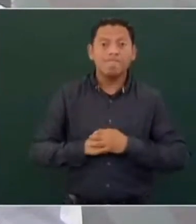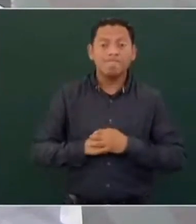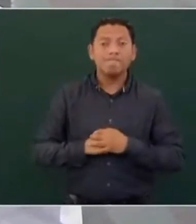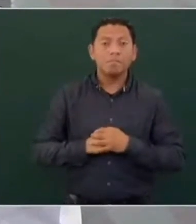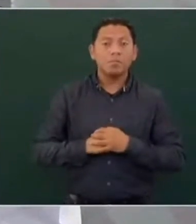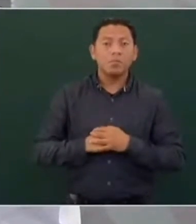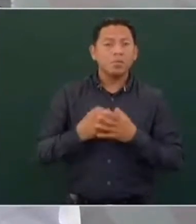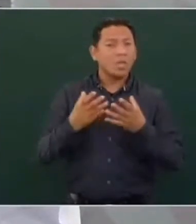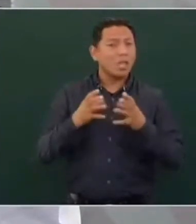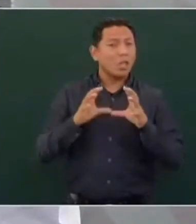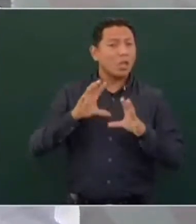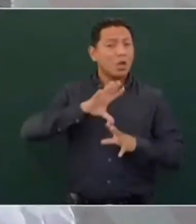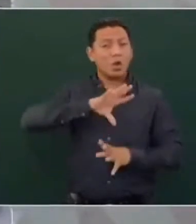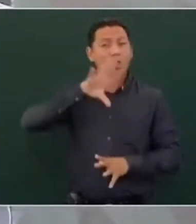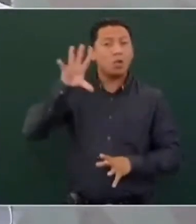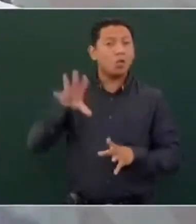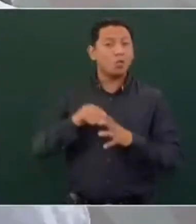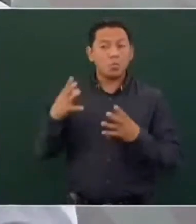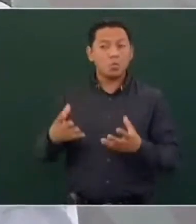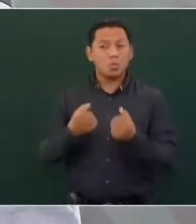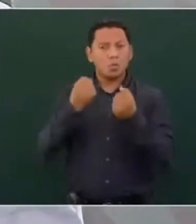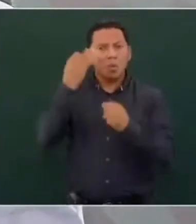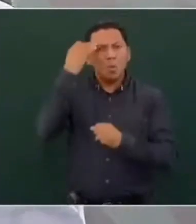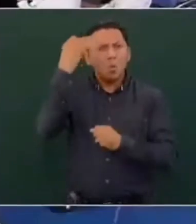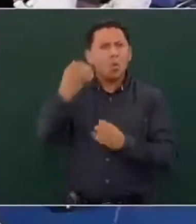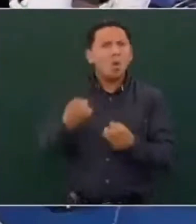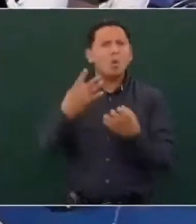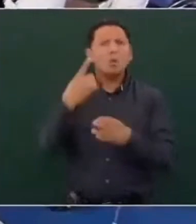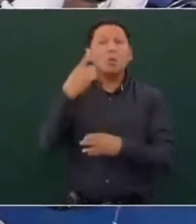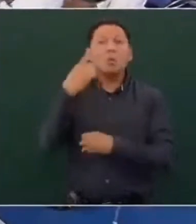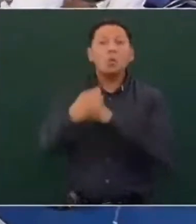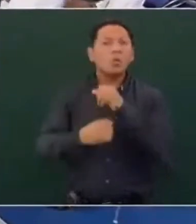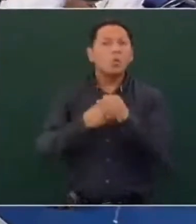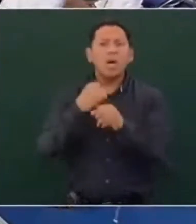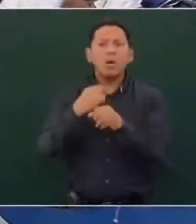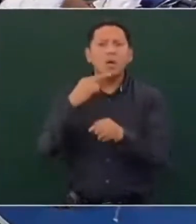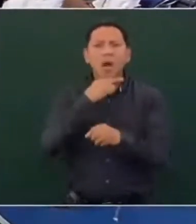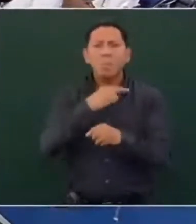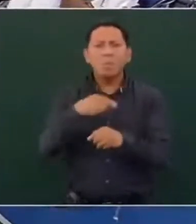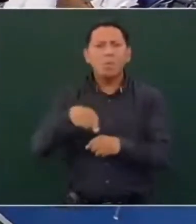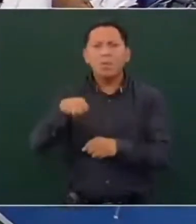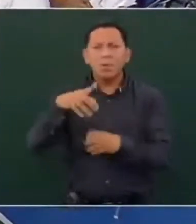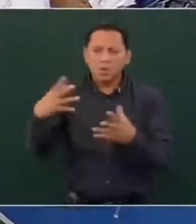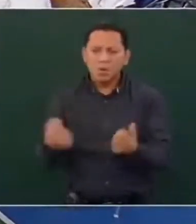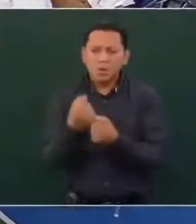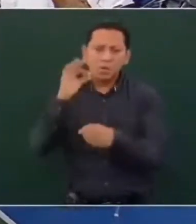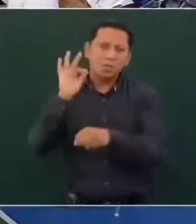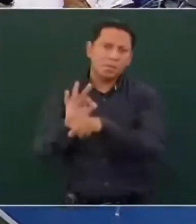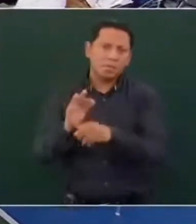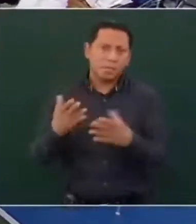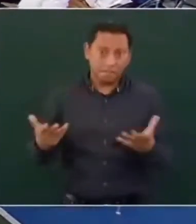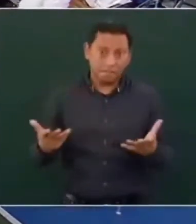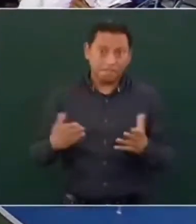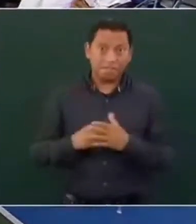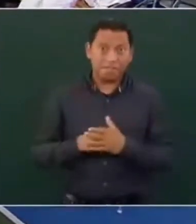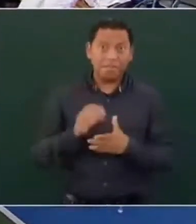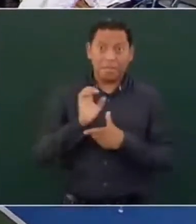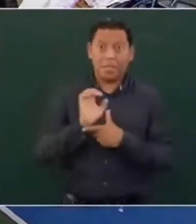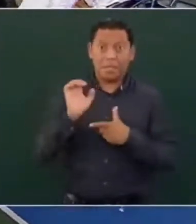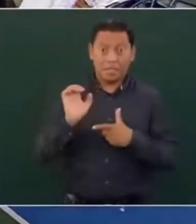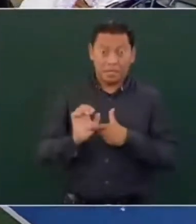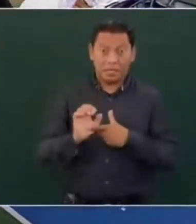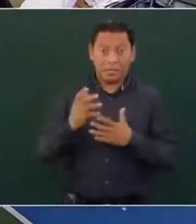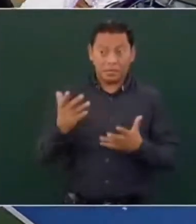en el mundo. Pero llevó 1 año. Entonces, todo esto